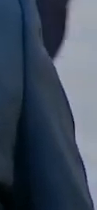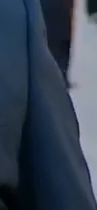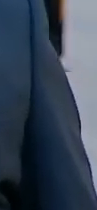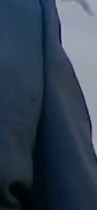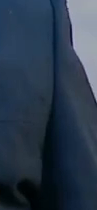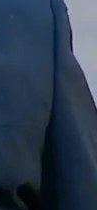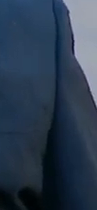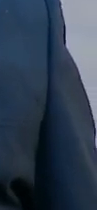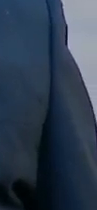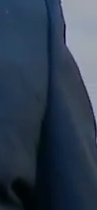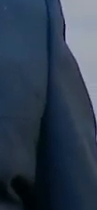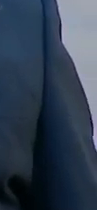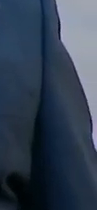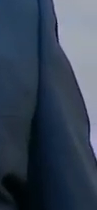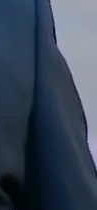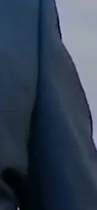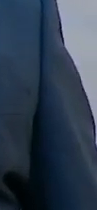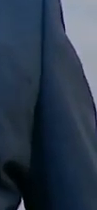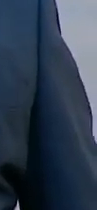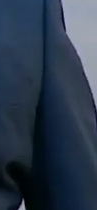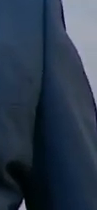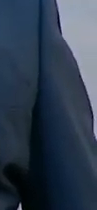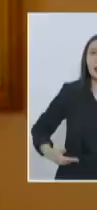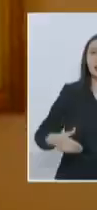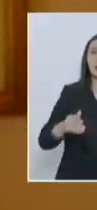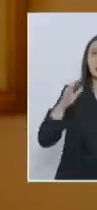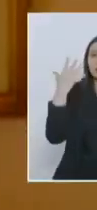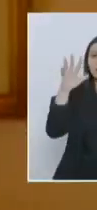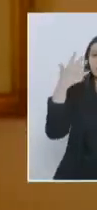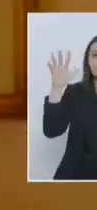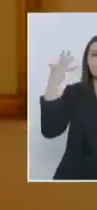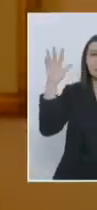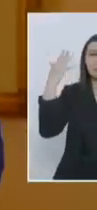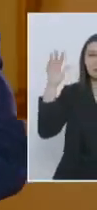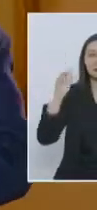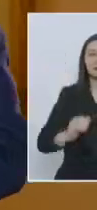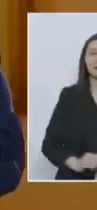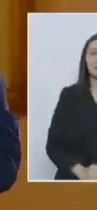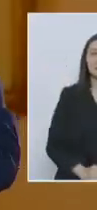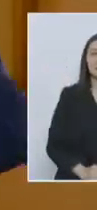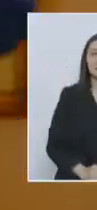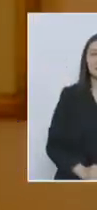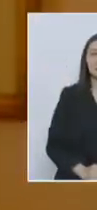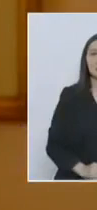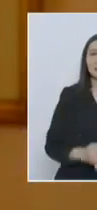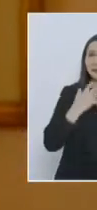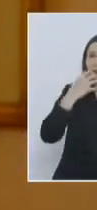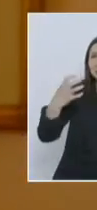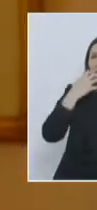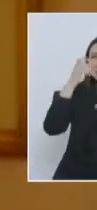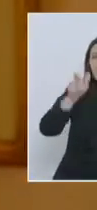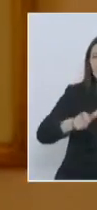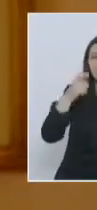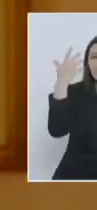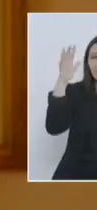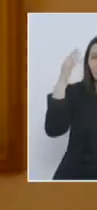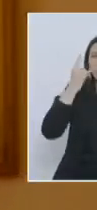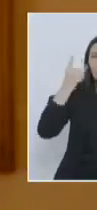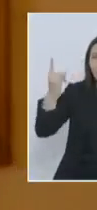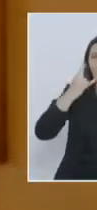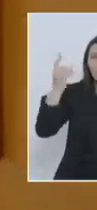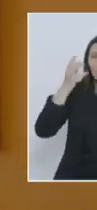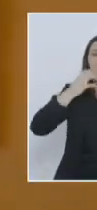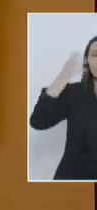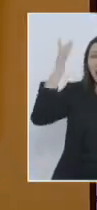una generación que es mucho más joven porque usted son de la generación de mis nietos que Además tengo un bisnieto una bisnieta ahora y